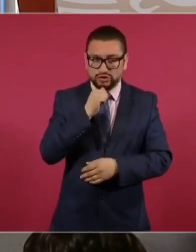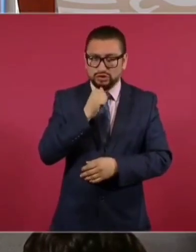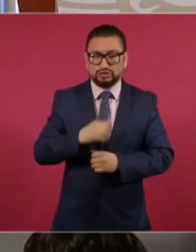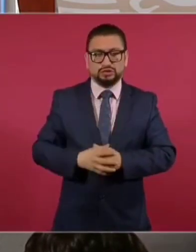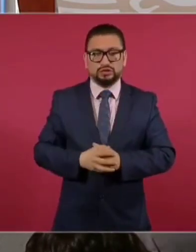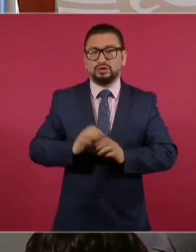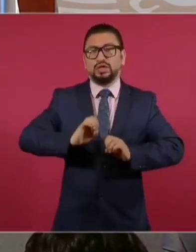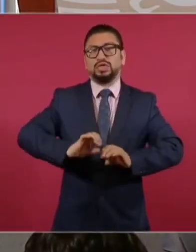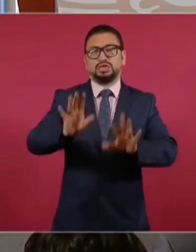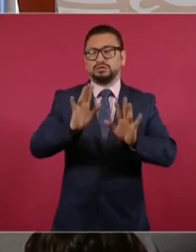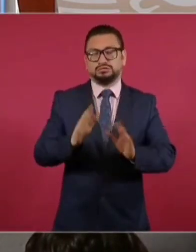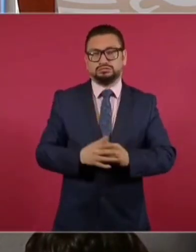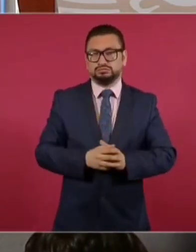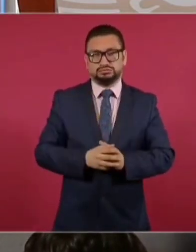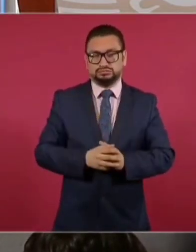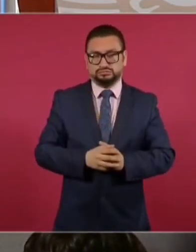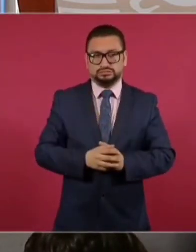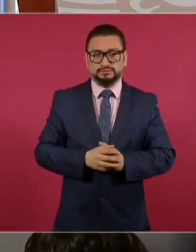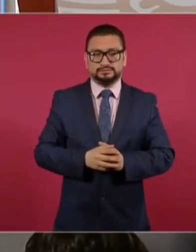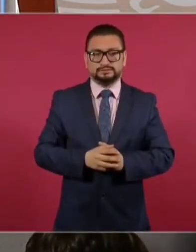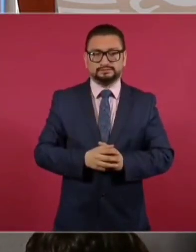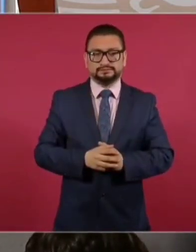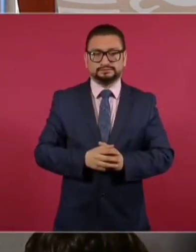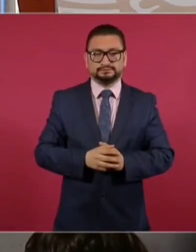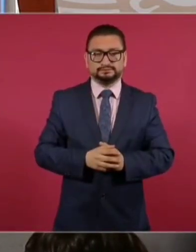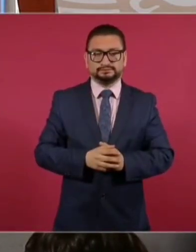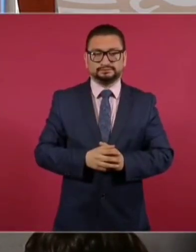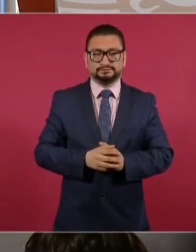solo al mercado